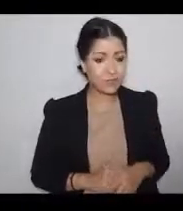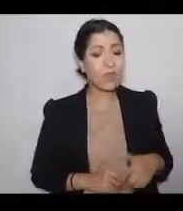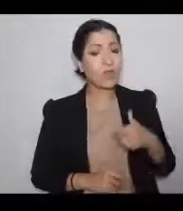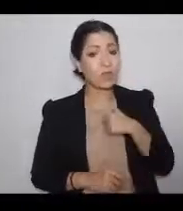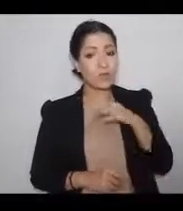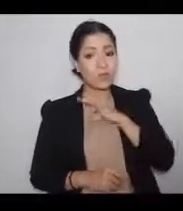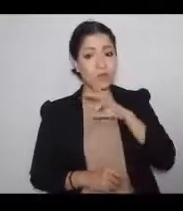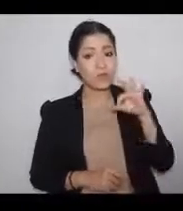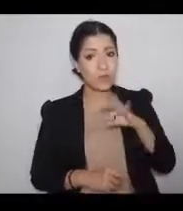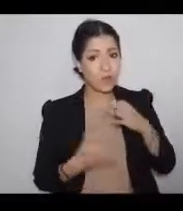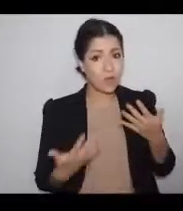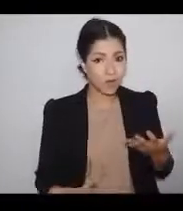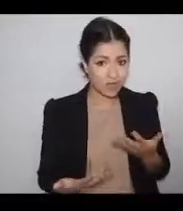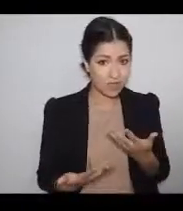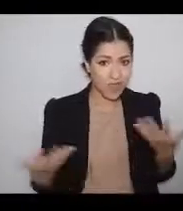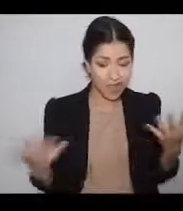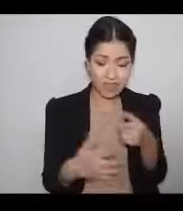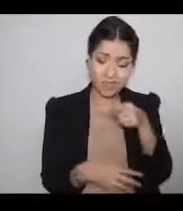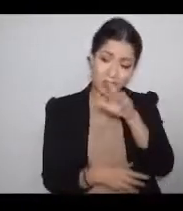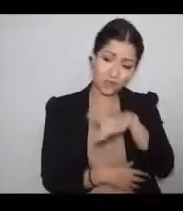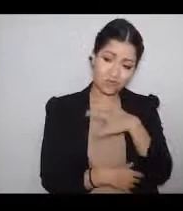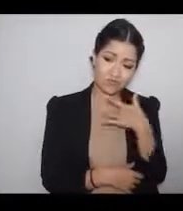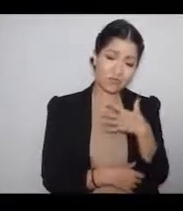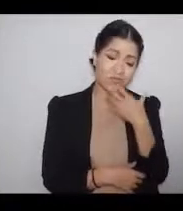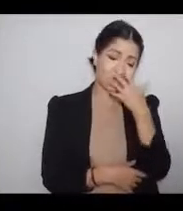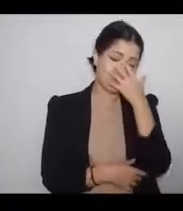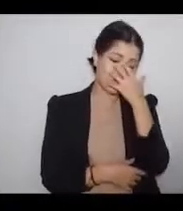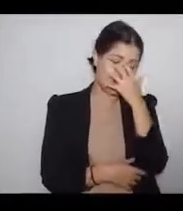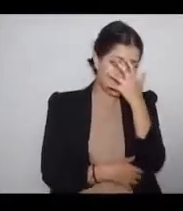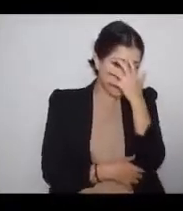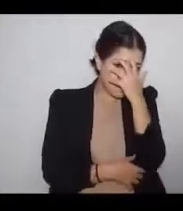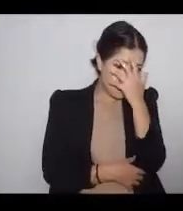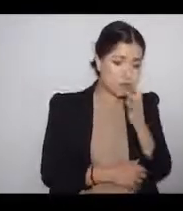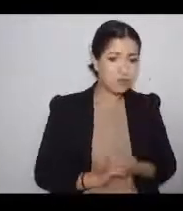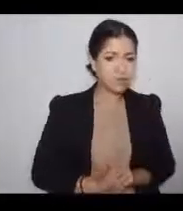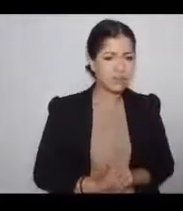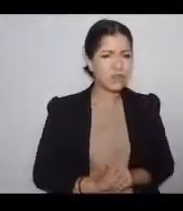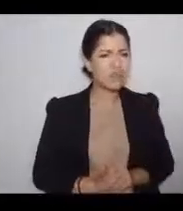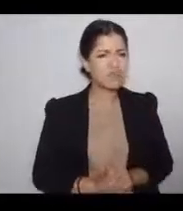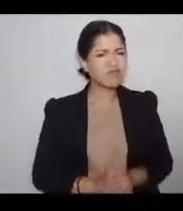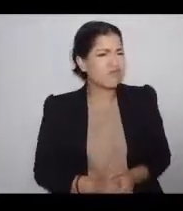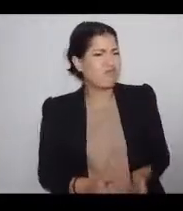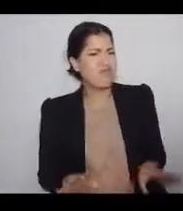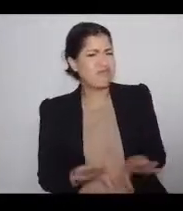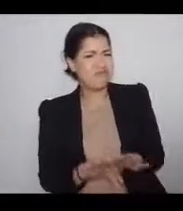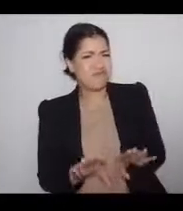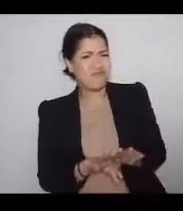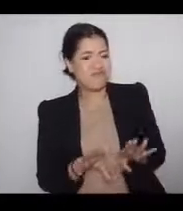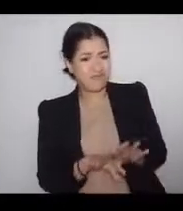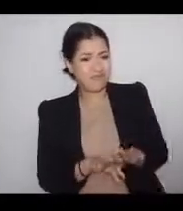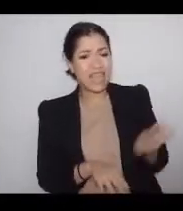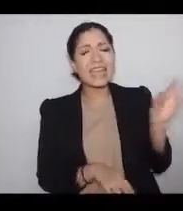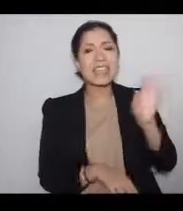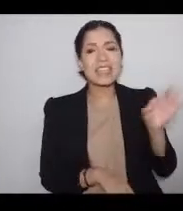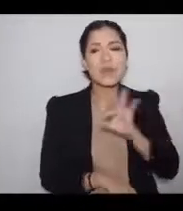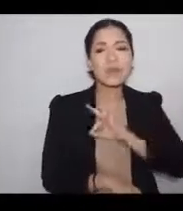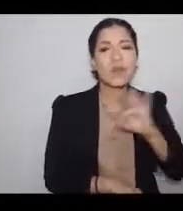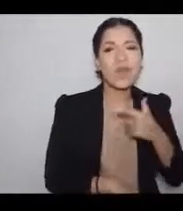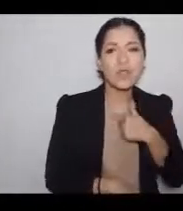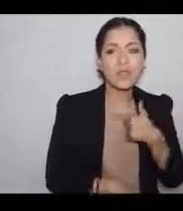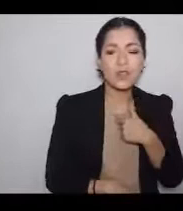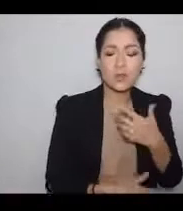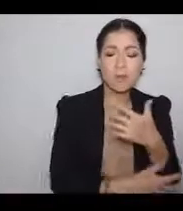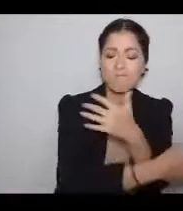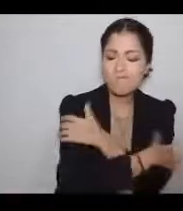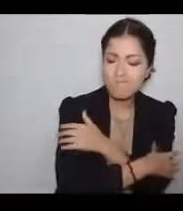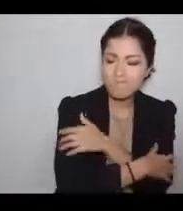Yo te podía levantar el hábito. A ver, explícame eso. Te podía haber dado un abrazo de amigo del alma frente a